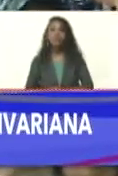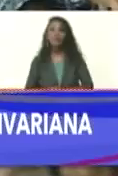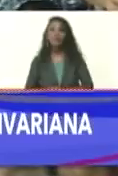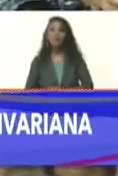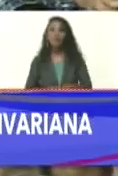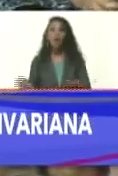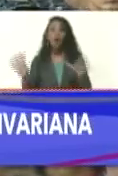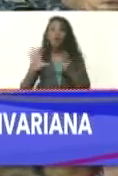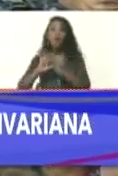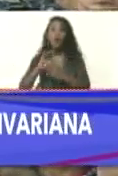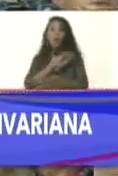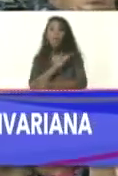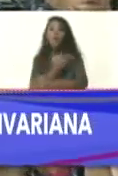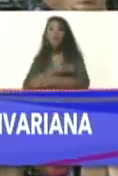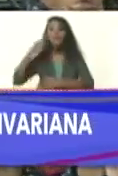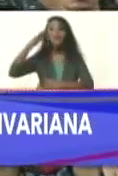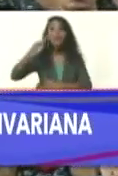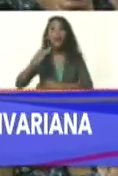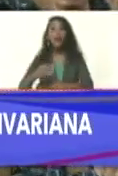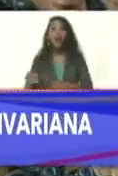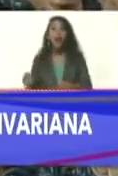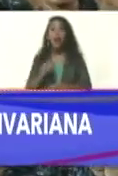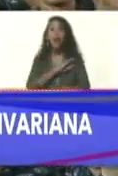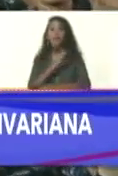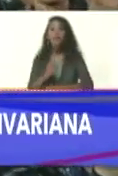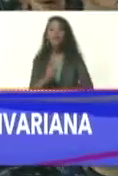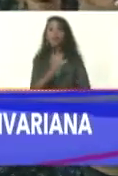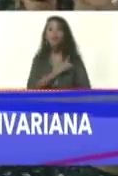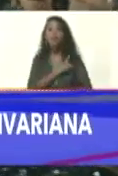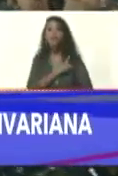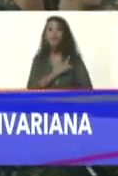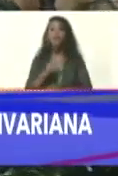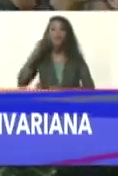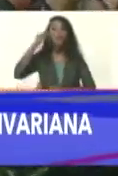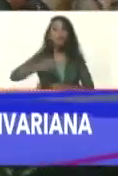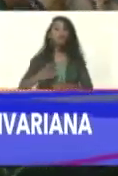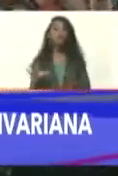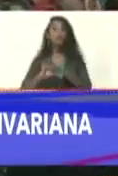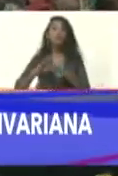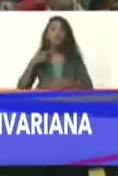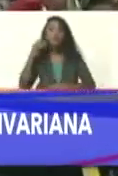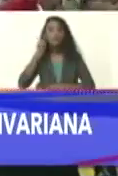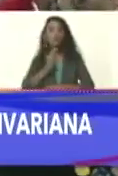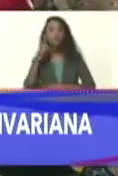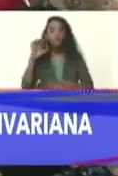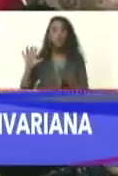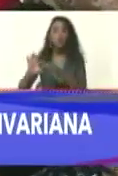La unión del poder militar, la Fuerza Armada Nacional Bolivariana, cohesionada, unida,